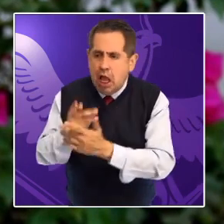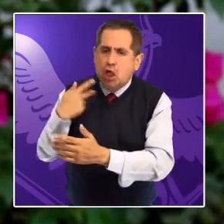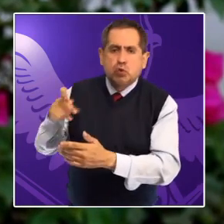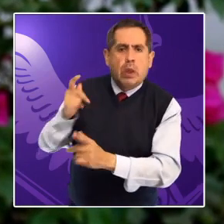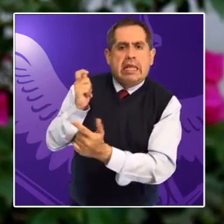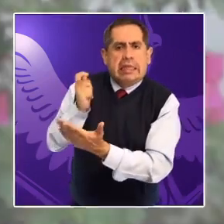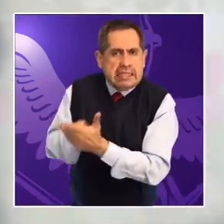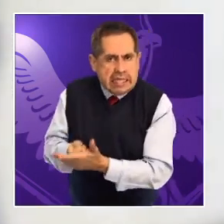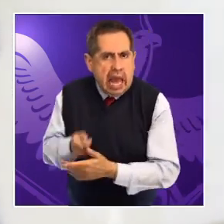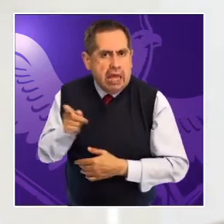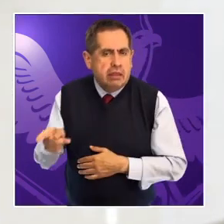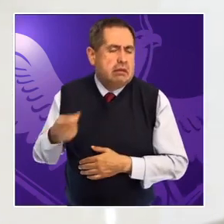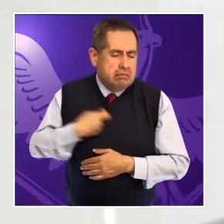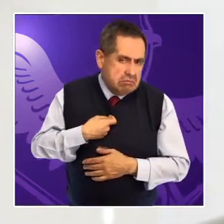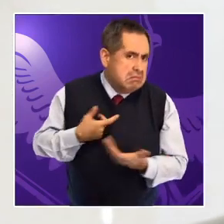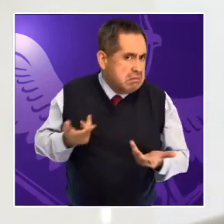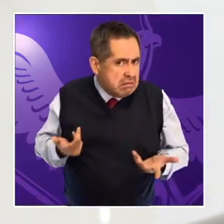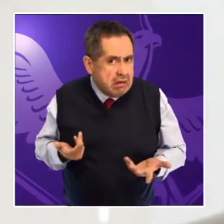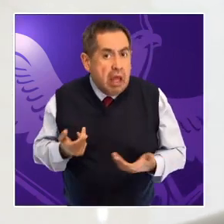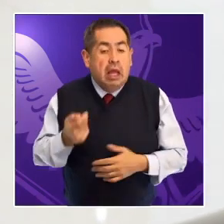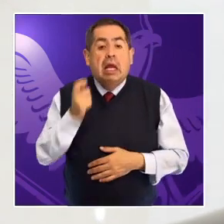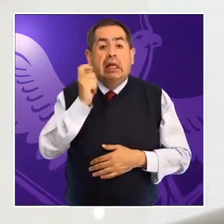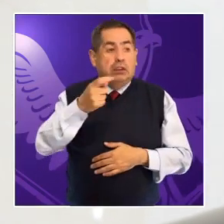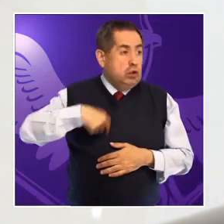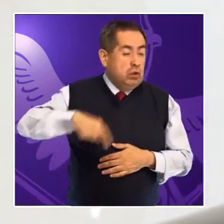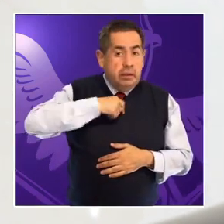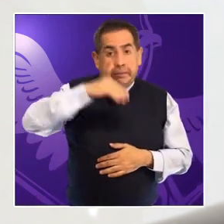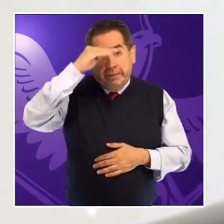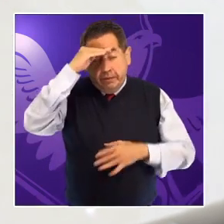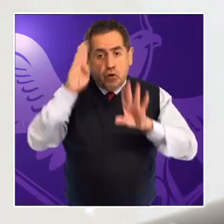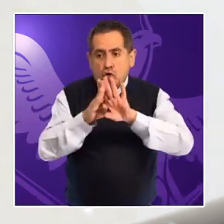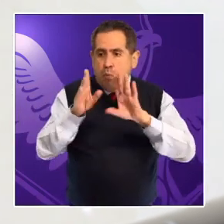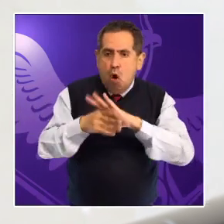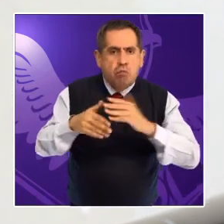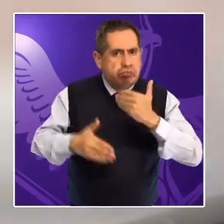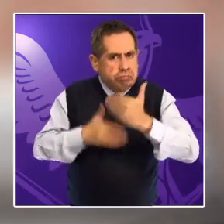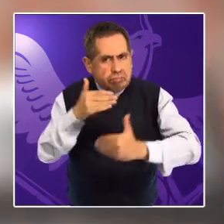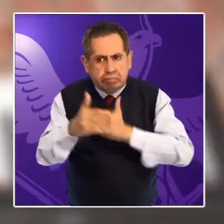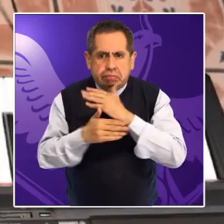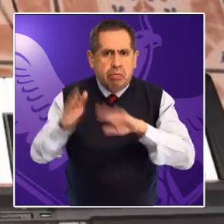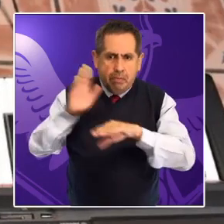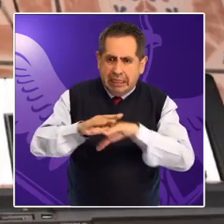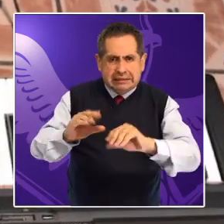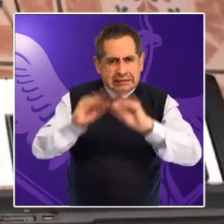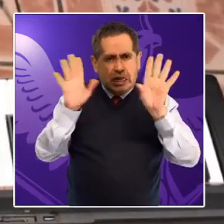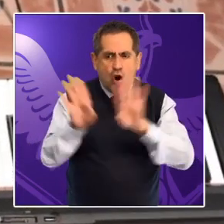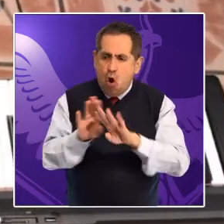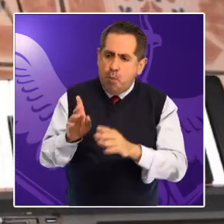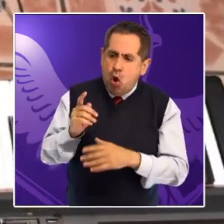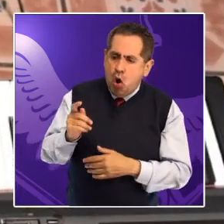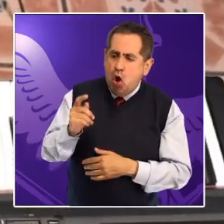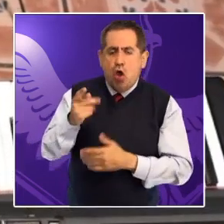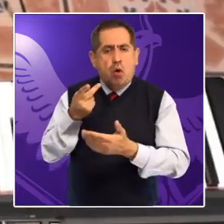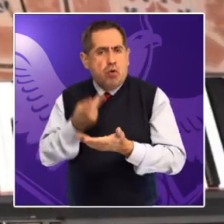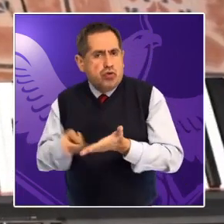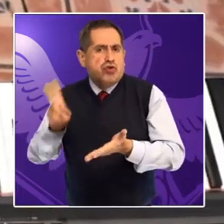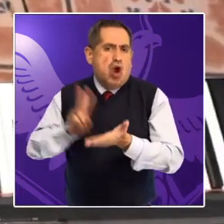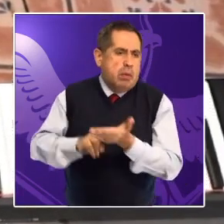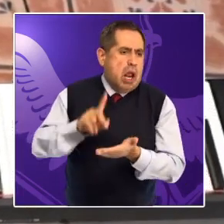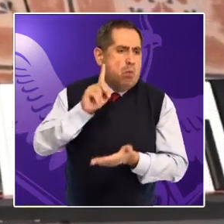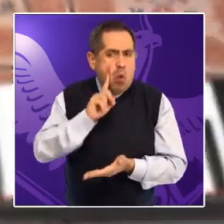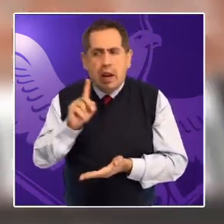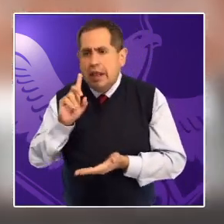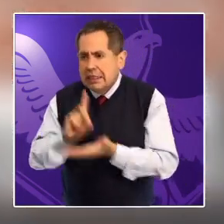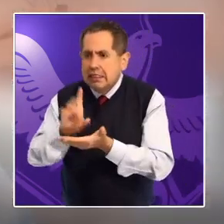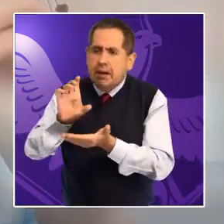nosotros y nosotras logramos de alguna manera desarrollar y profundizar esta mirada de la interseccionalidad, esa mirada va a dejar de